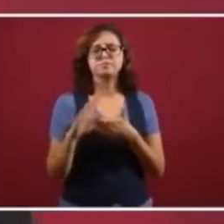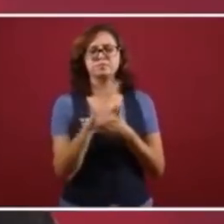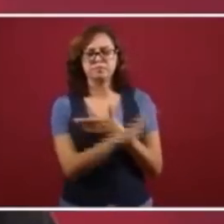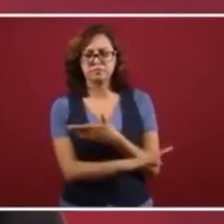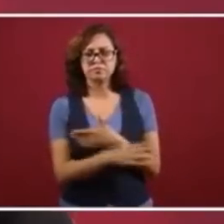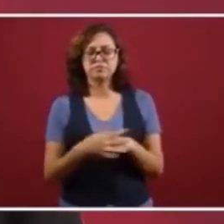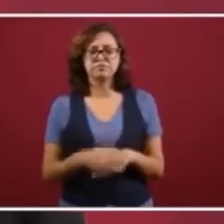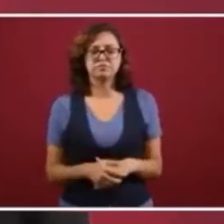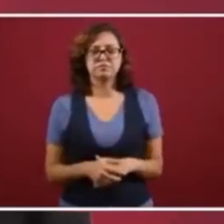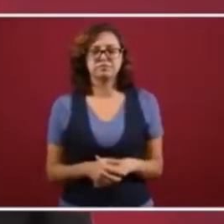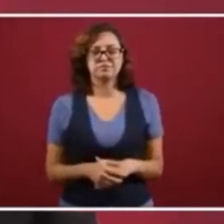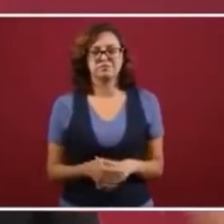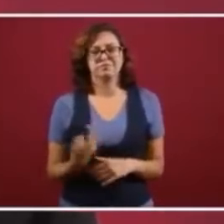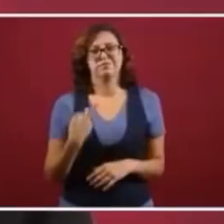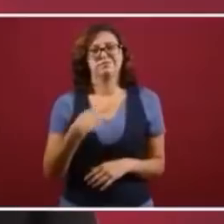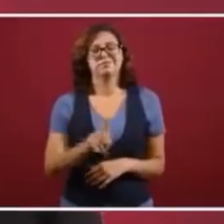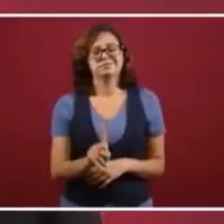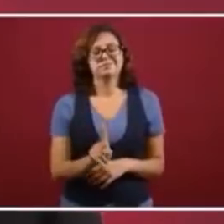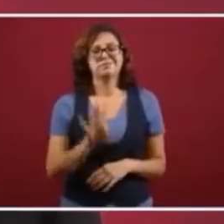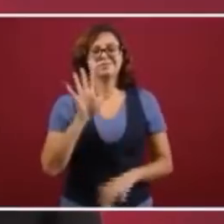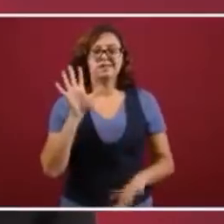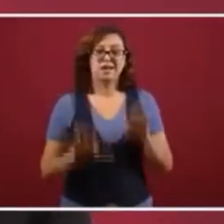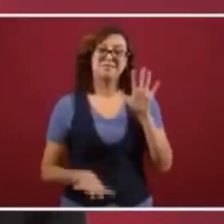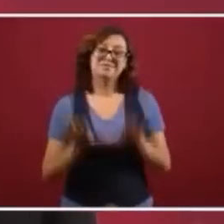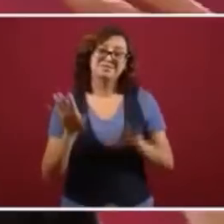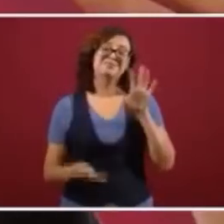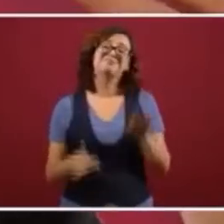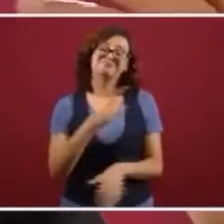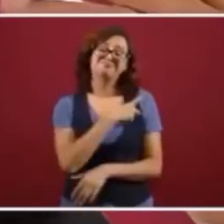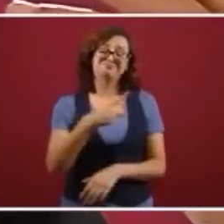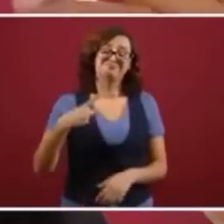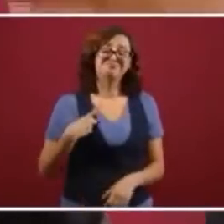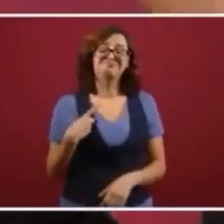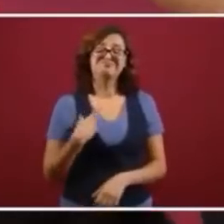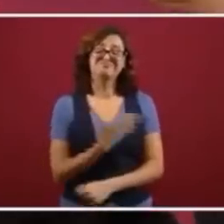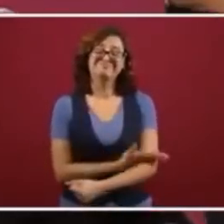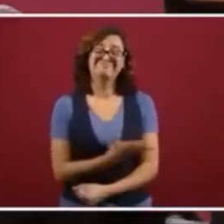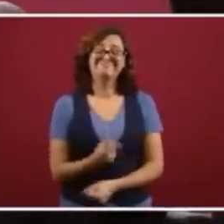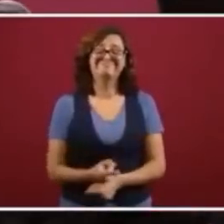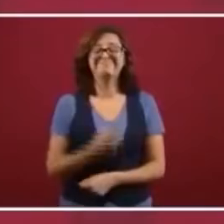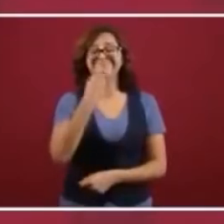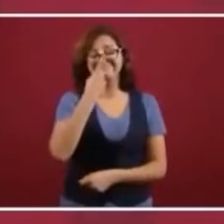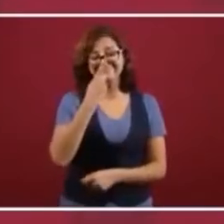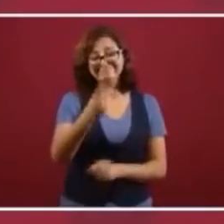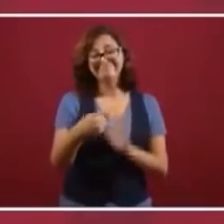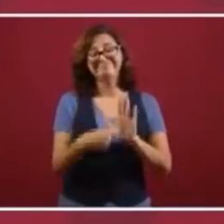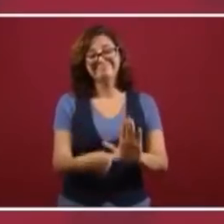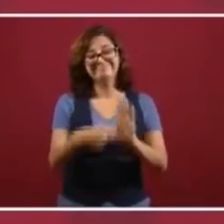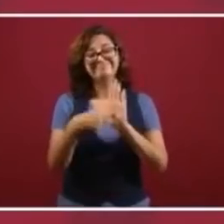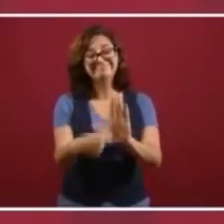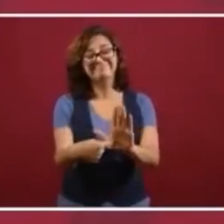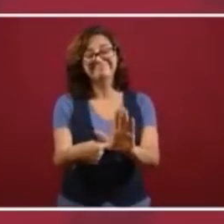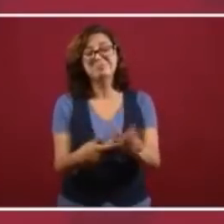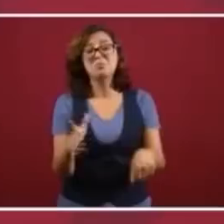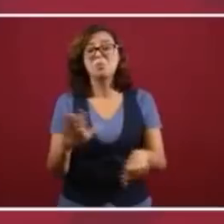Además que a veces se tiene que hablar de esto porque parece como si no hubiese